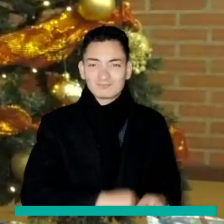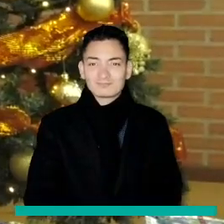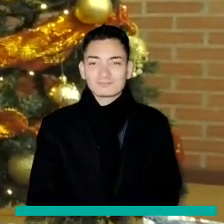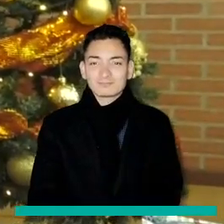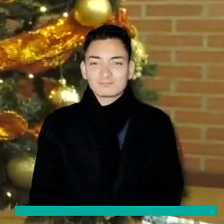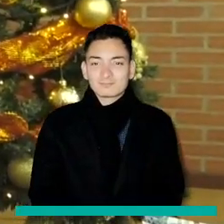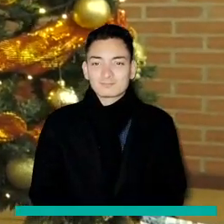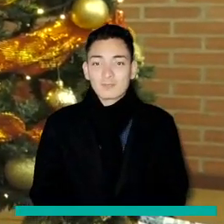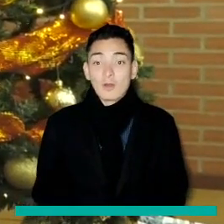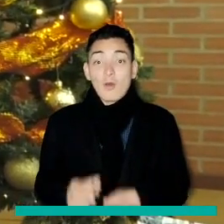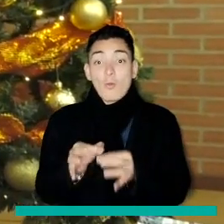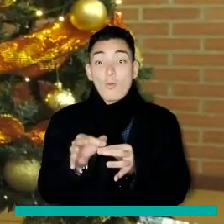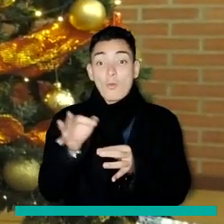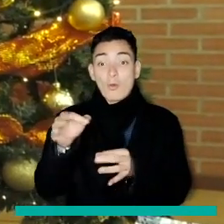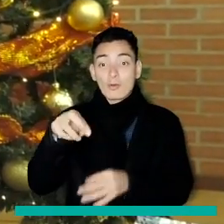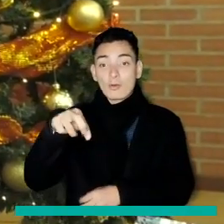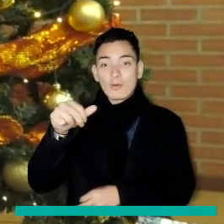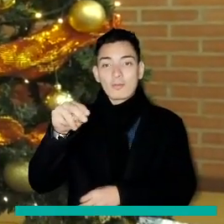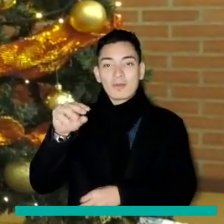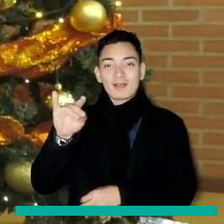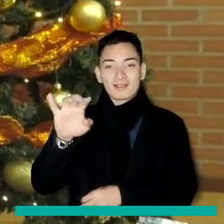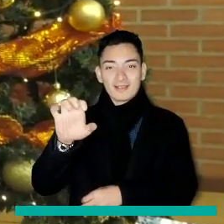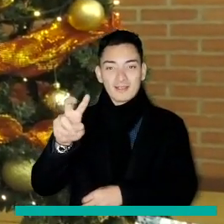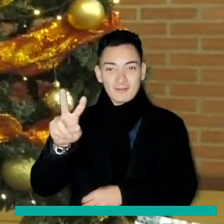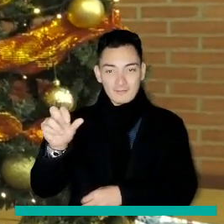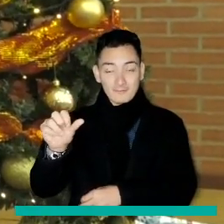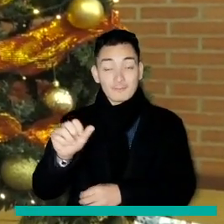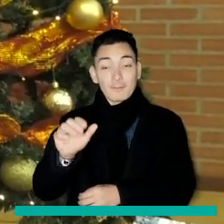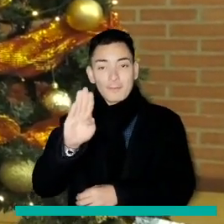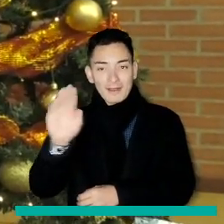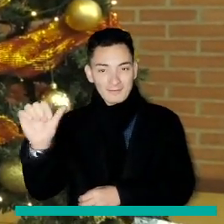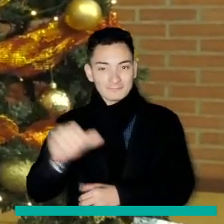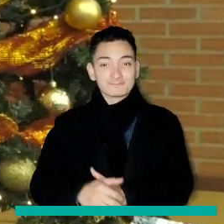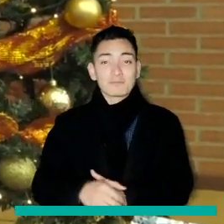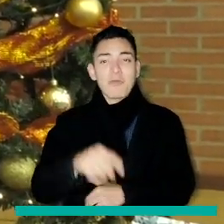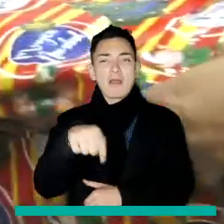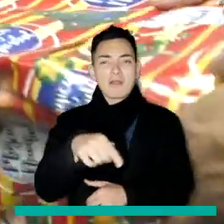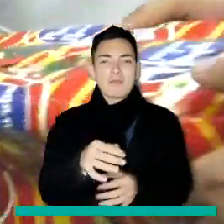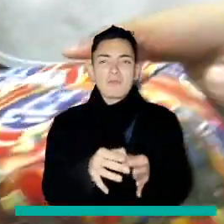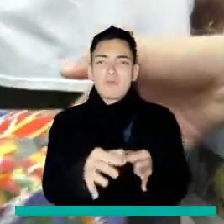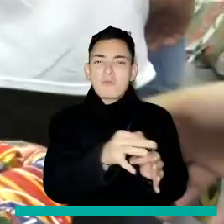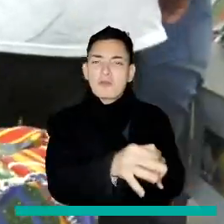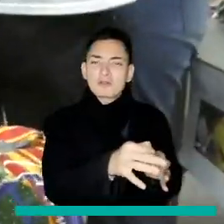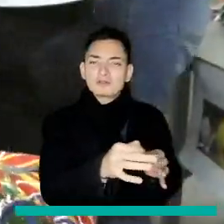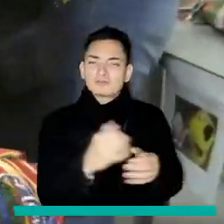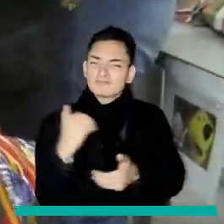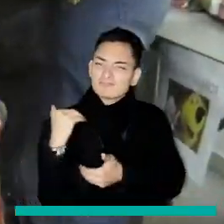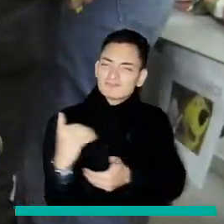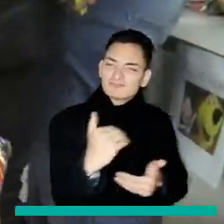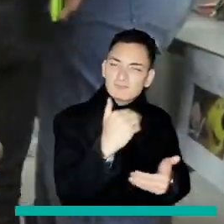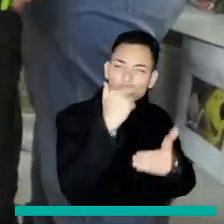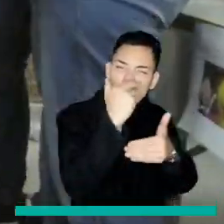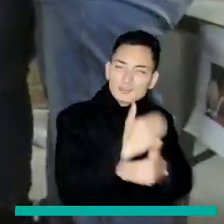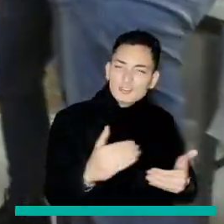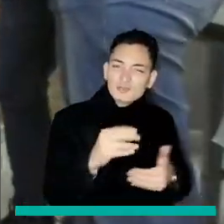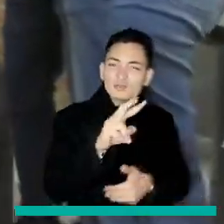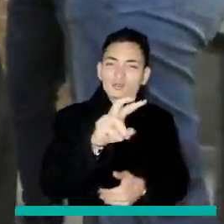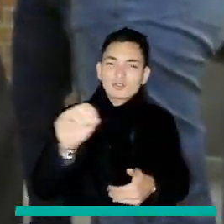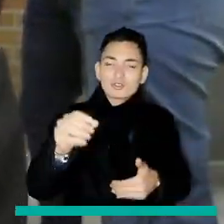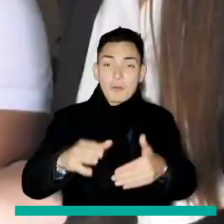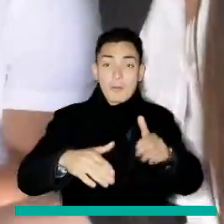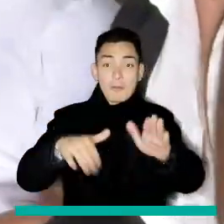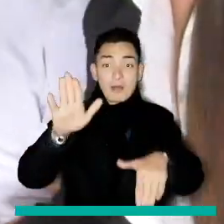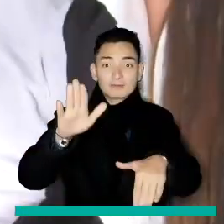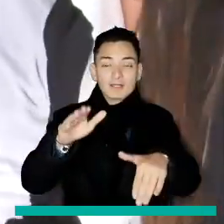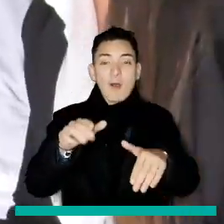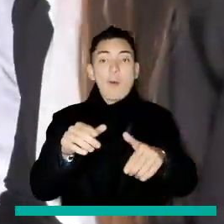encontramos en el municipio de Panqueva. Aquí traemos más de 200 regalos para nuestros niños más necesitados. La idea es seguir